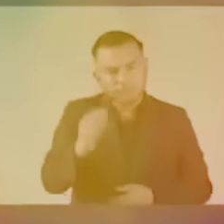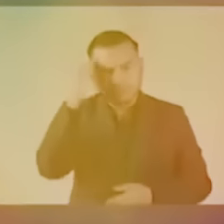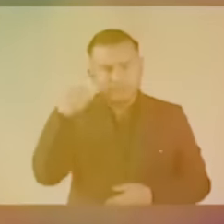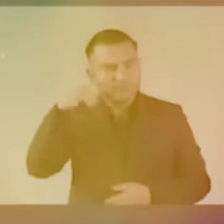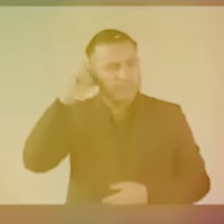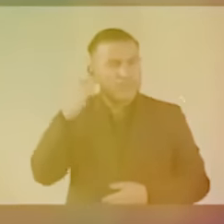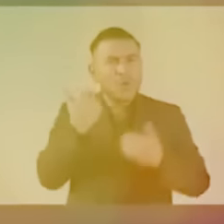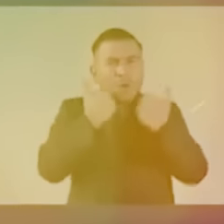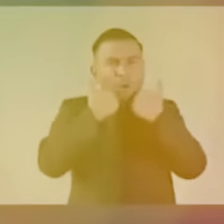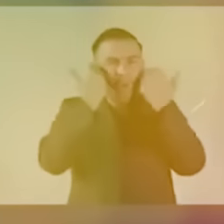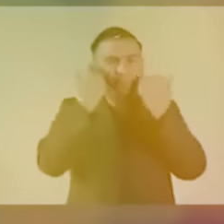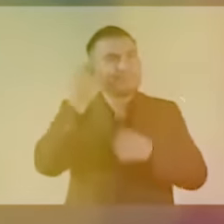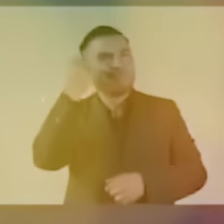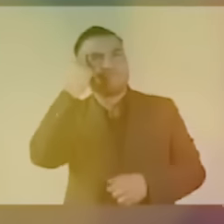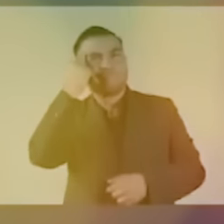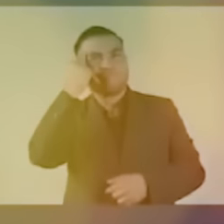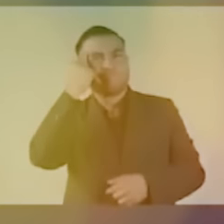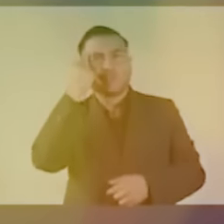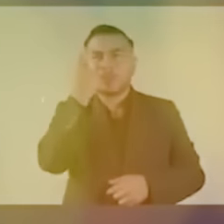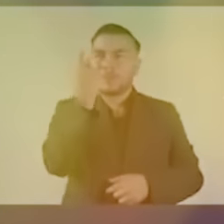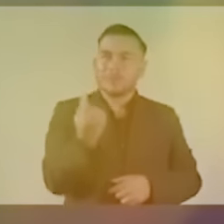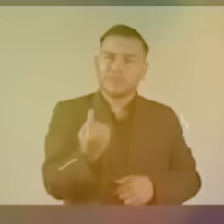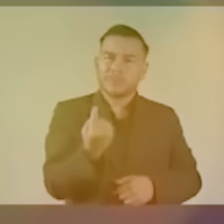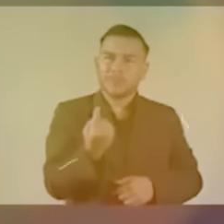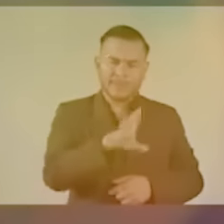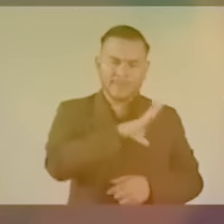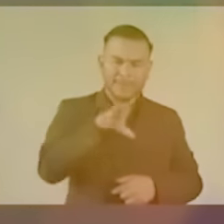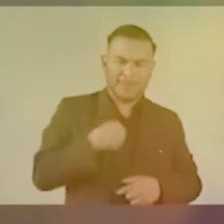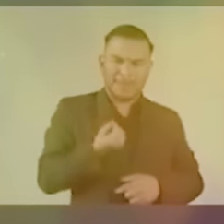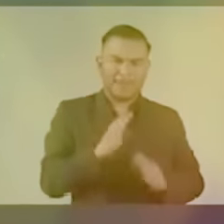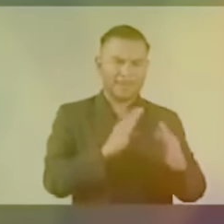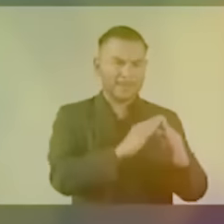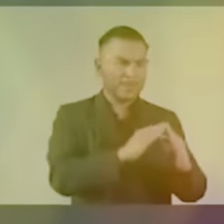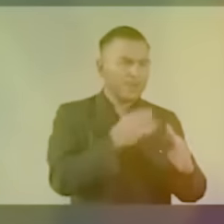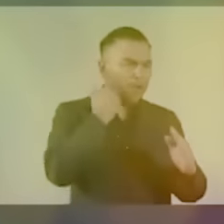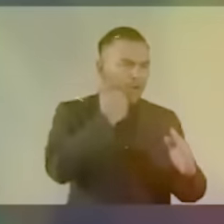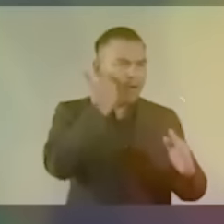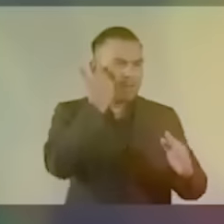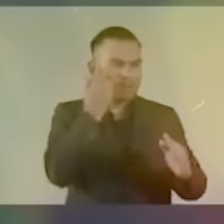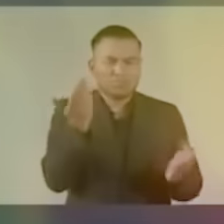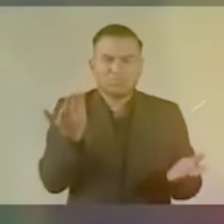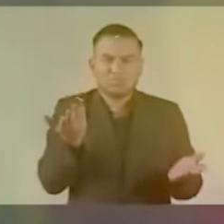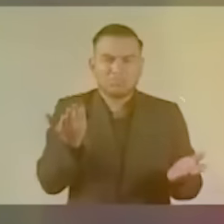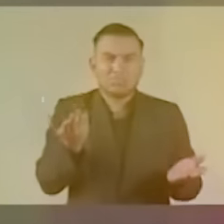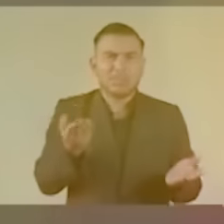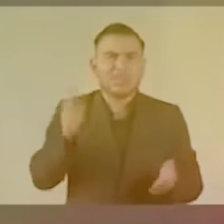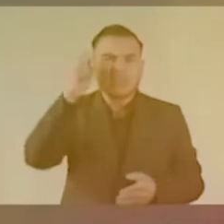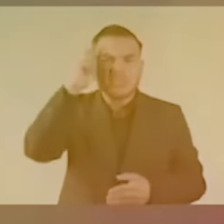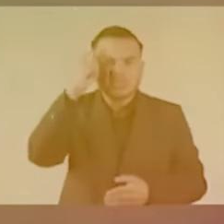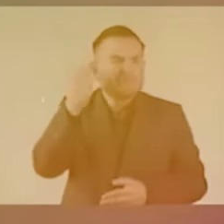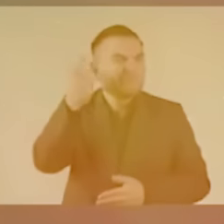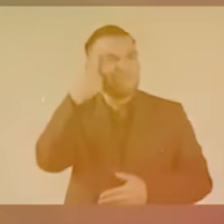joven. Imaginen a la persona más cercana a ustedes, un niño, un joven, una niña. Piensen en esa